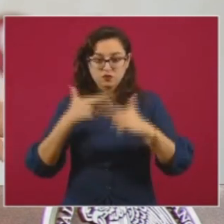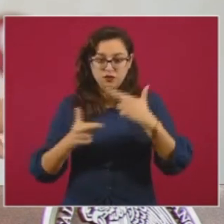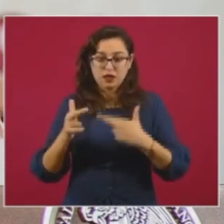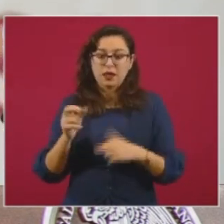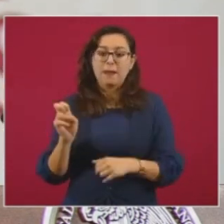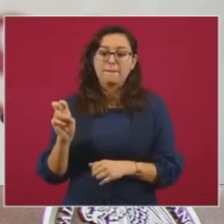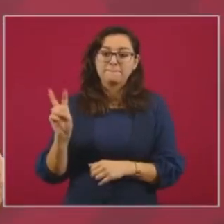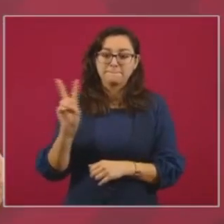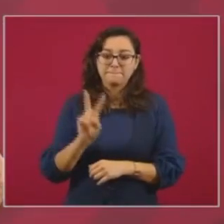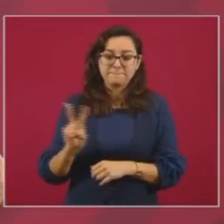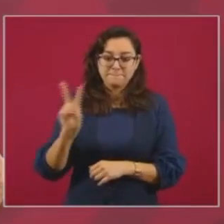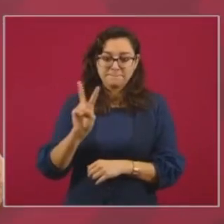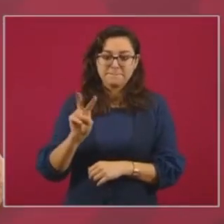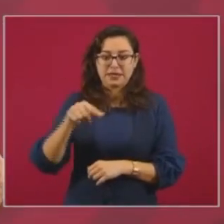viernes estamos aquí,